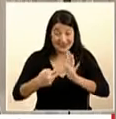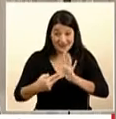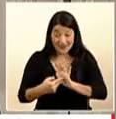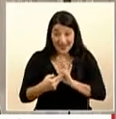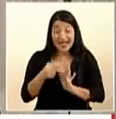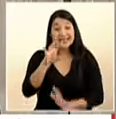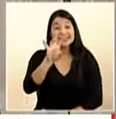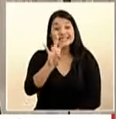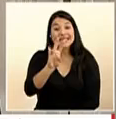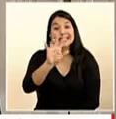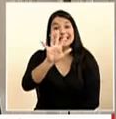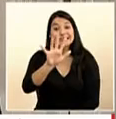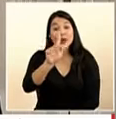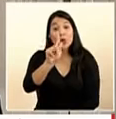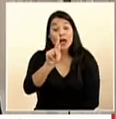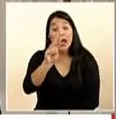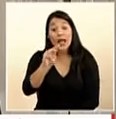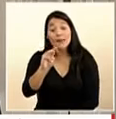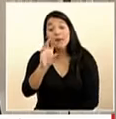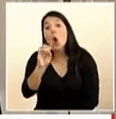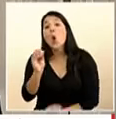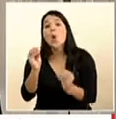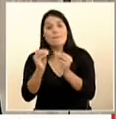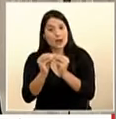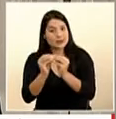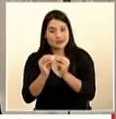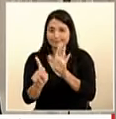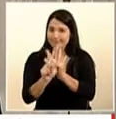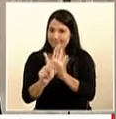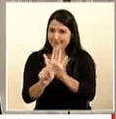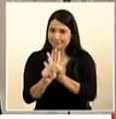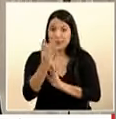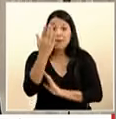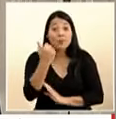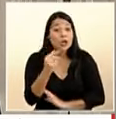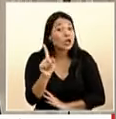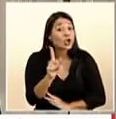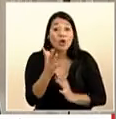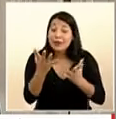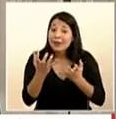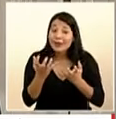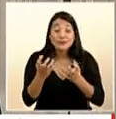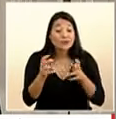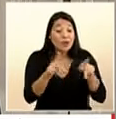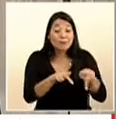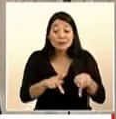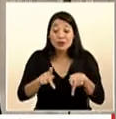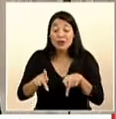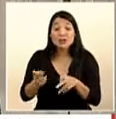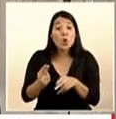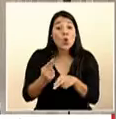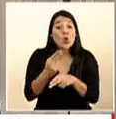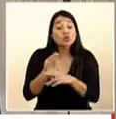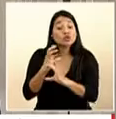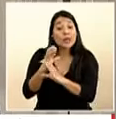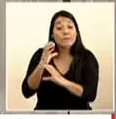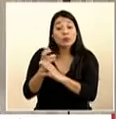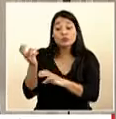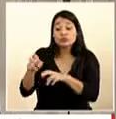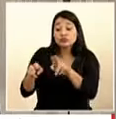kilómetros porque porque no queremos desplazamientos de personas a lugares de vacación oa lugares donde pueda haber